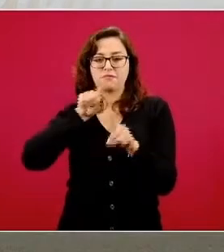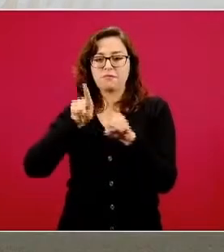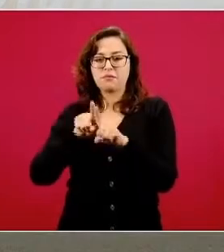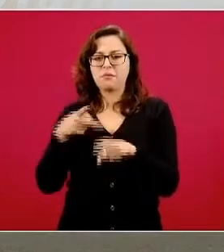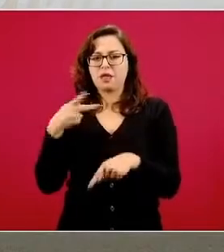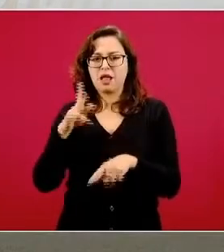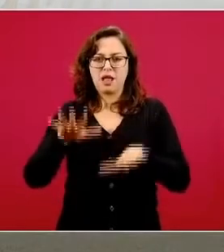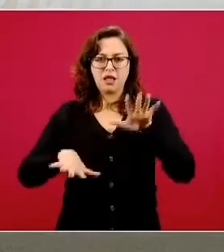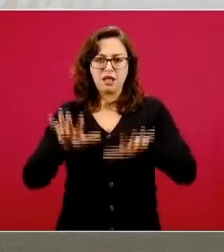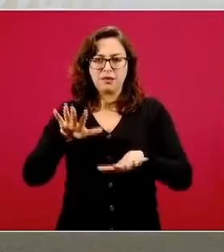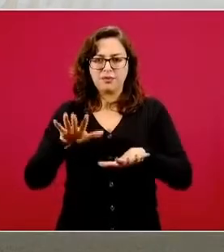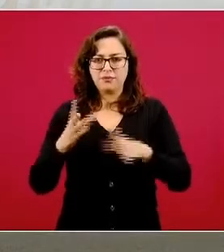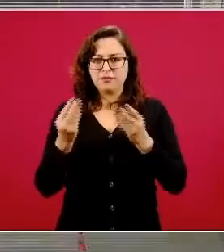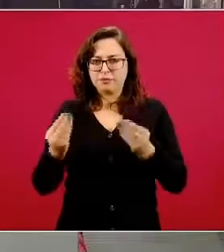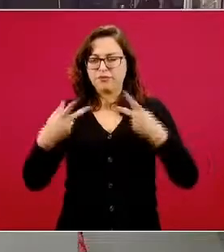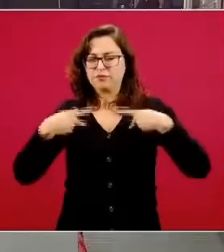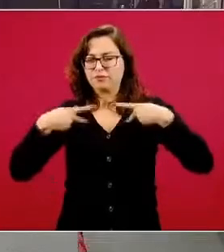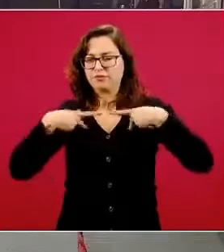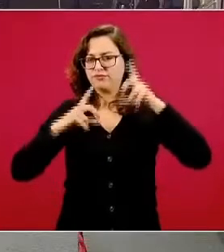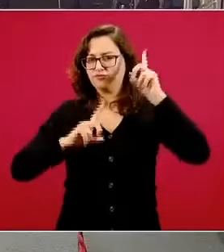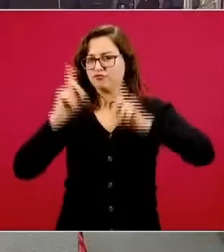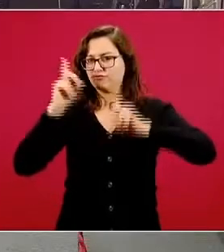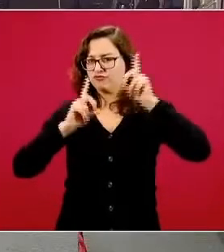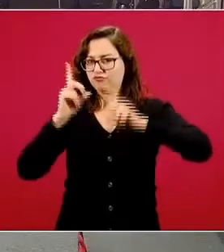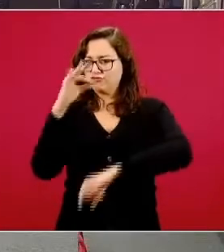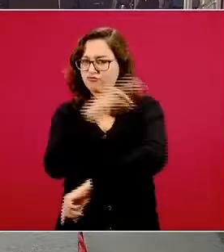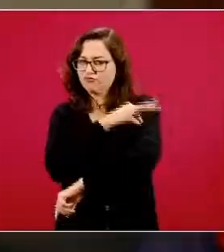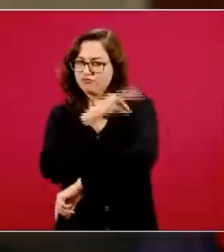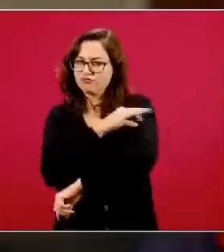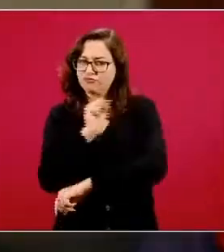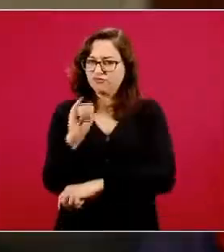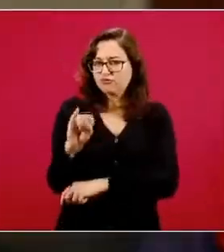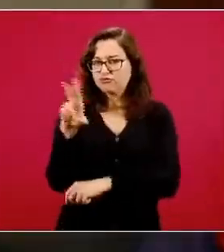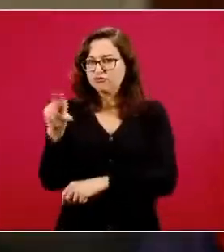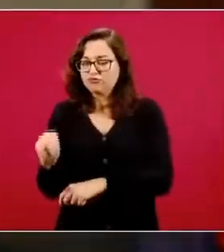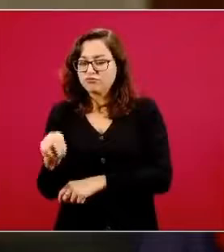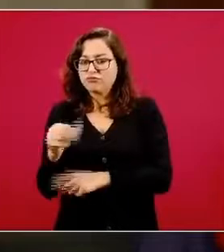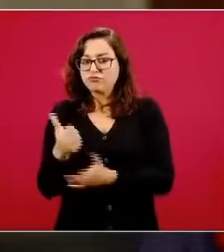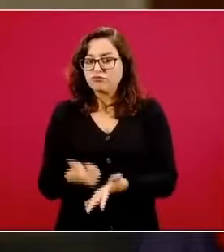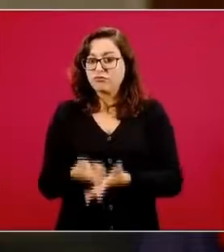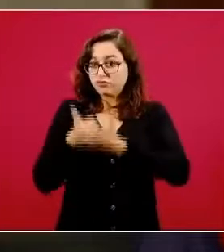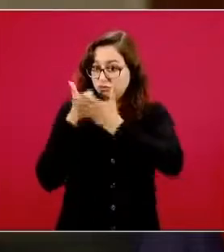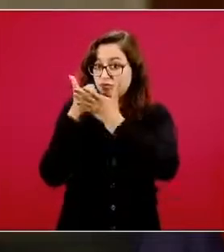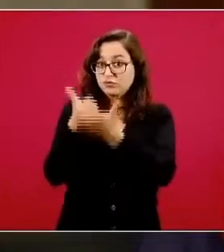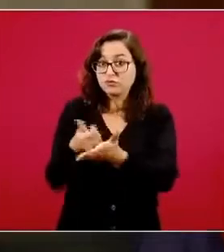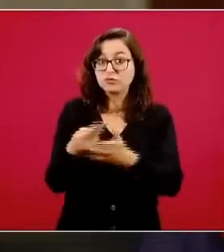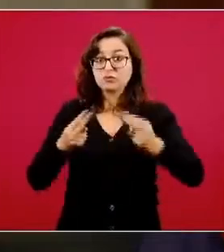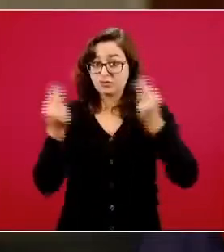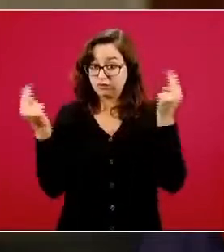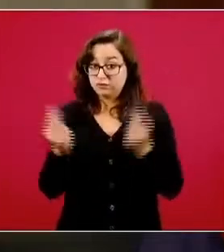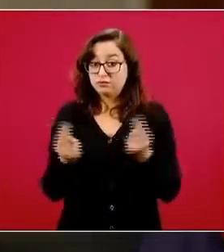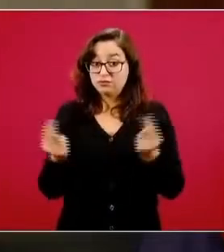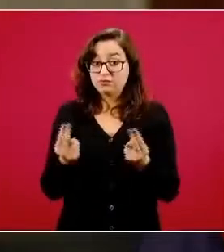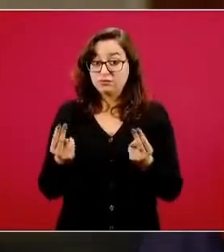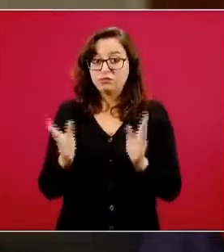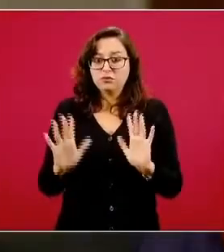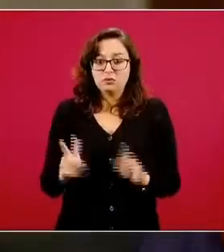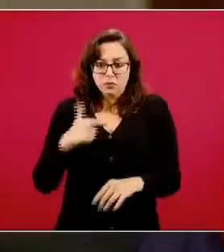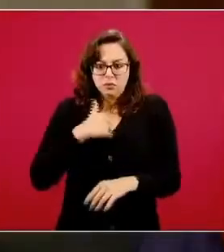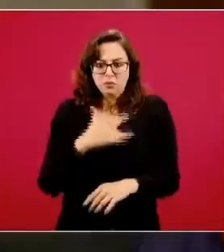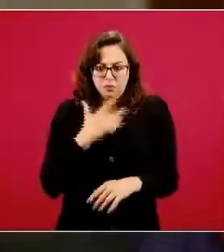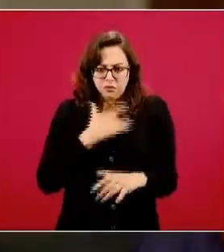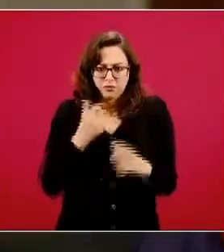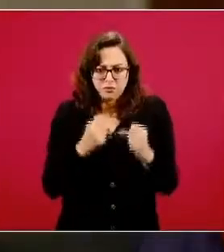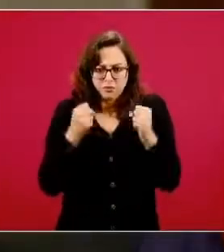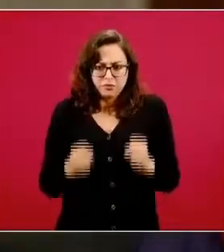necesario vacunarse en esta etapa que hay COVID y todo eso. ¿Qué tanto puede ayudar presente para la población el hecho de, yo estoy convencido,